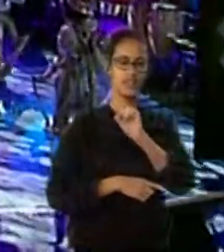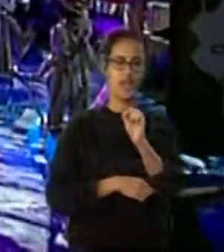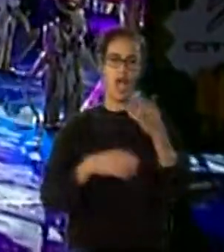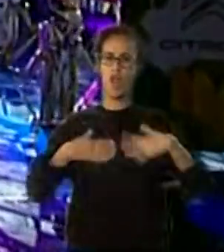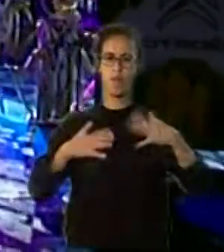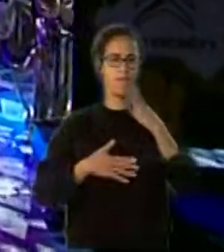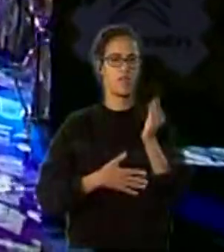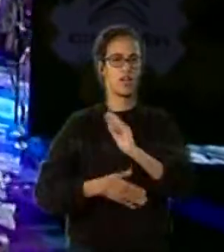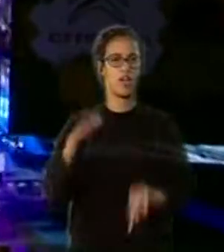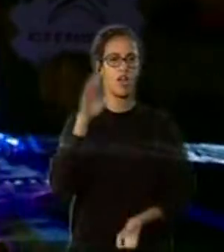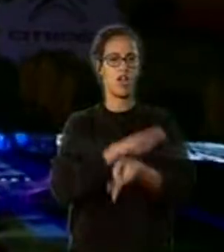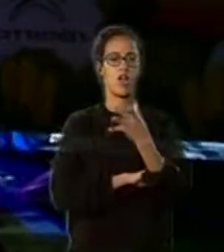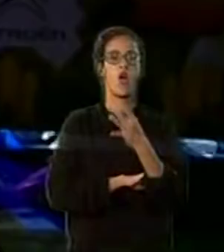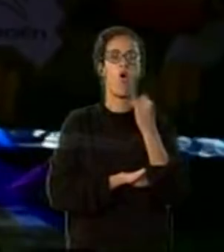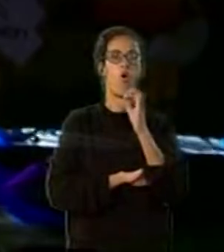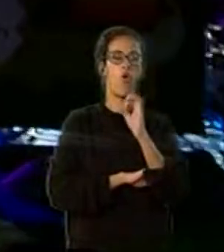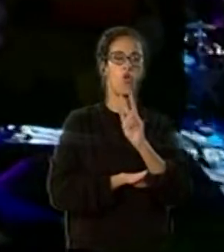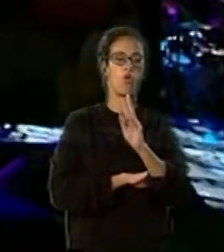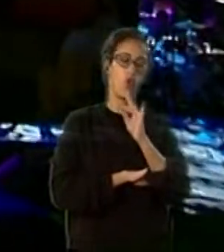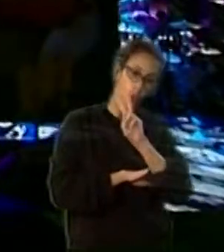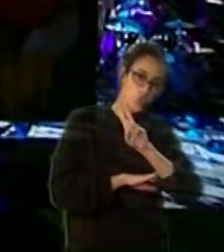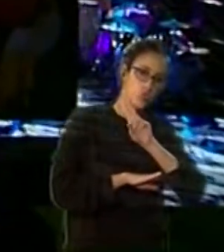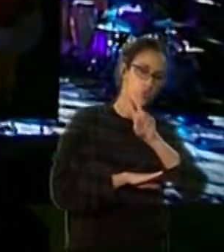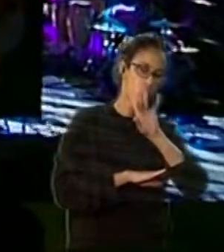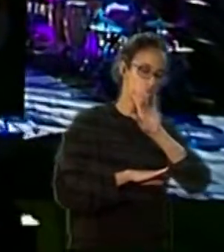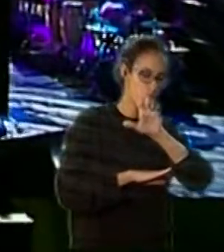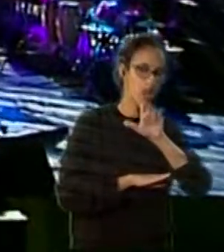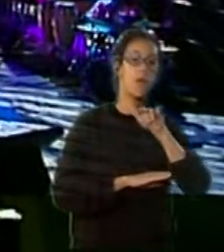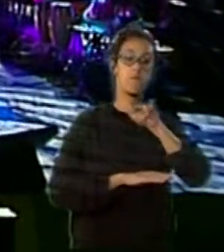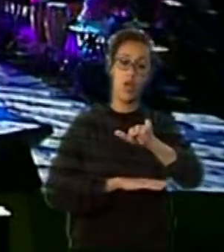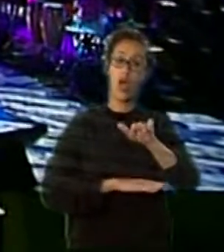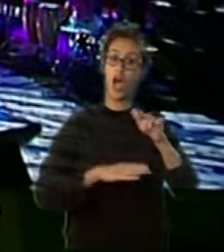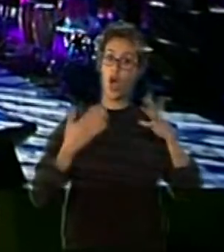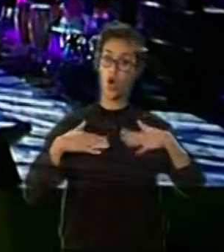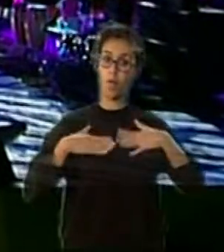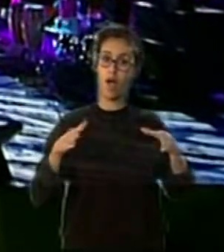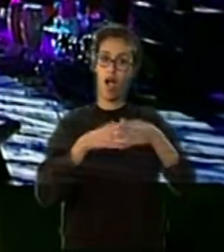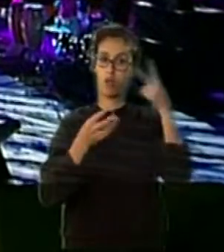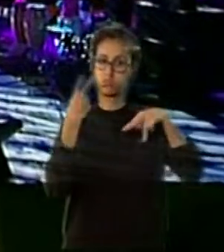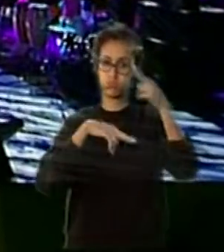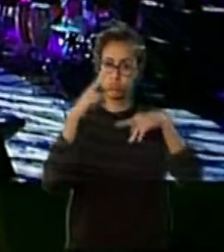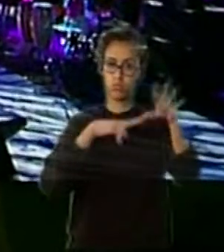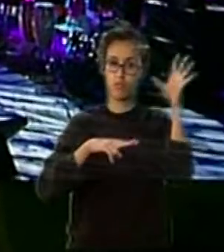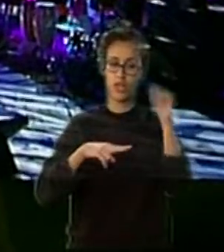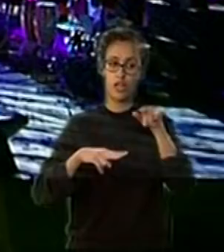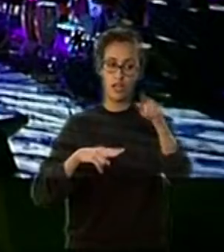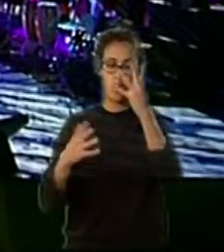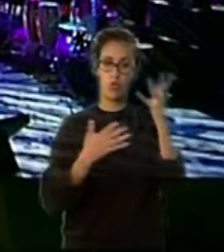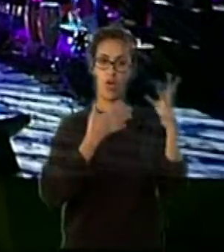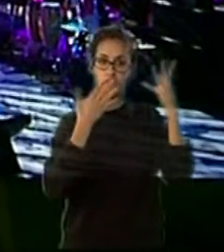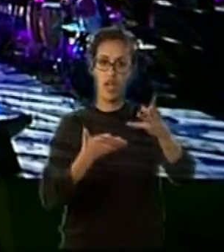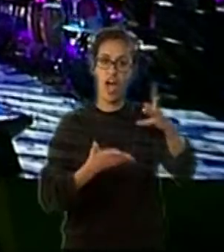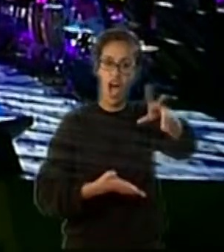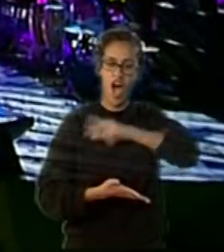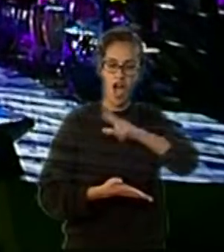Quevedo. Ya saben que otra cosa, ¿no? Pero Despistadas tiene en 9 años, pues 9 premios de vestuario, y entre esos 9,